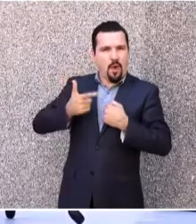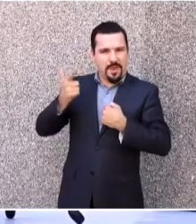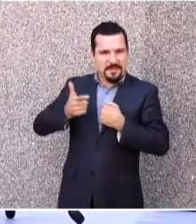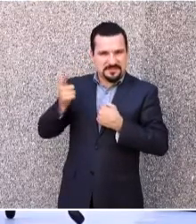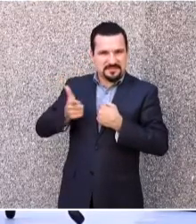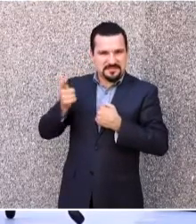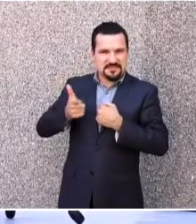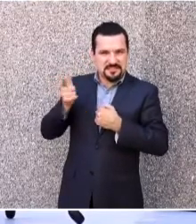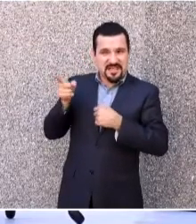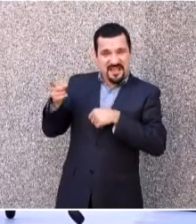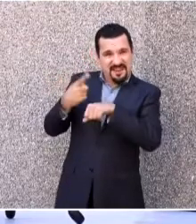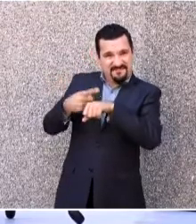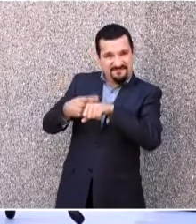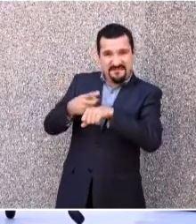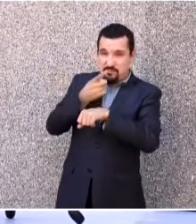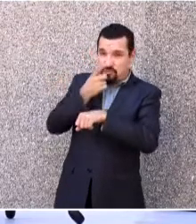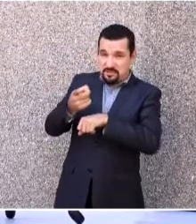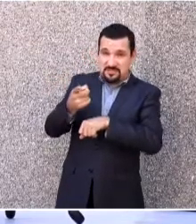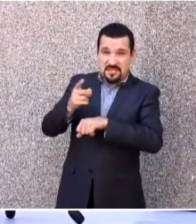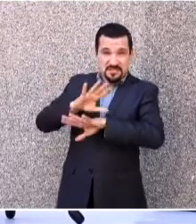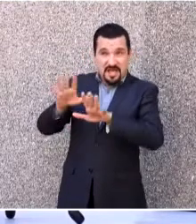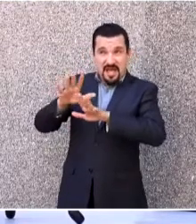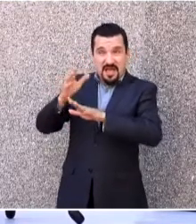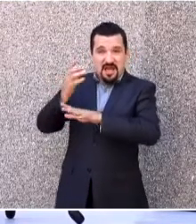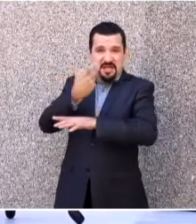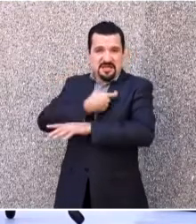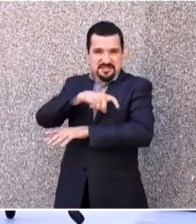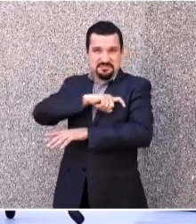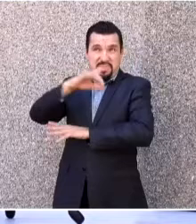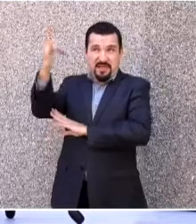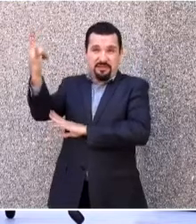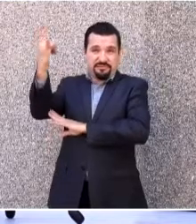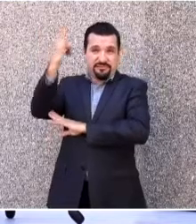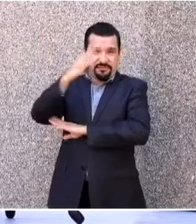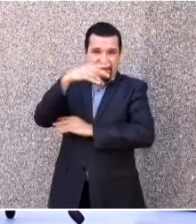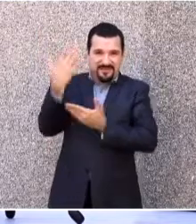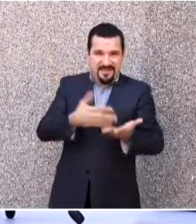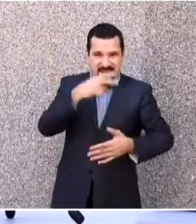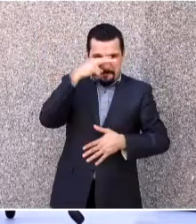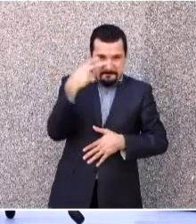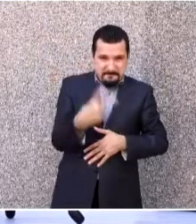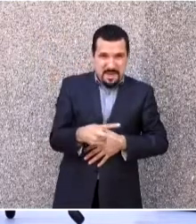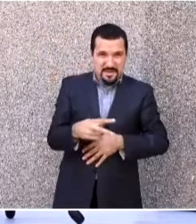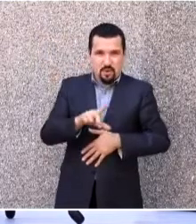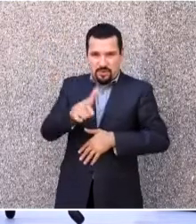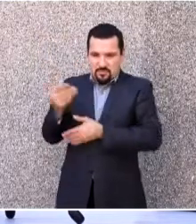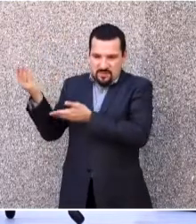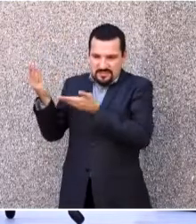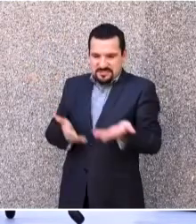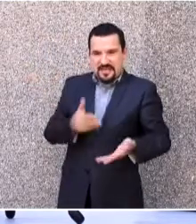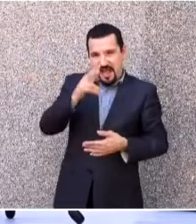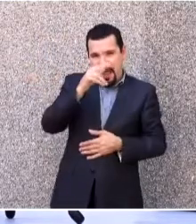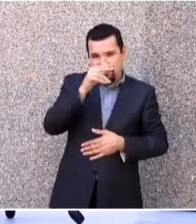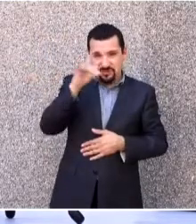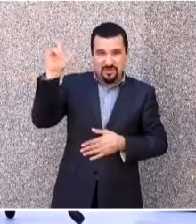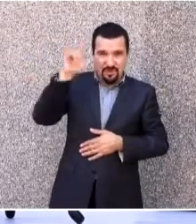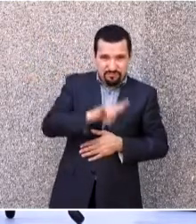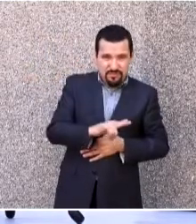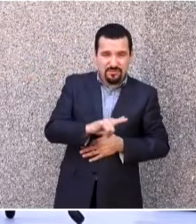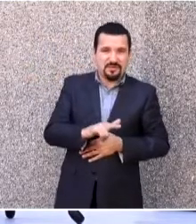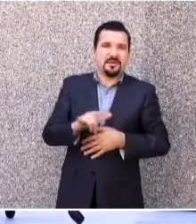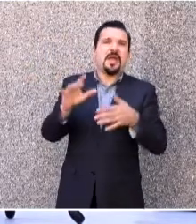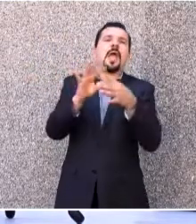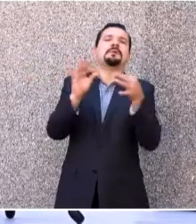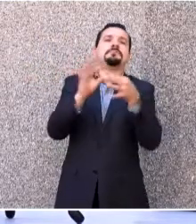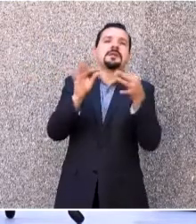porque desde que salió del extranjero a su llegada a México y luego a su llegada a Hermosillo, hablábamos